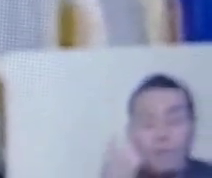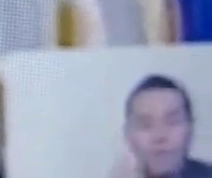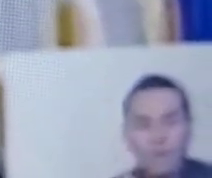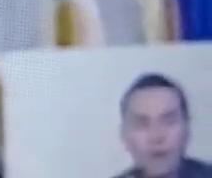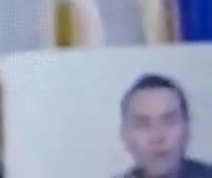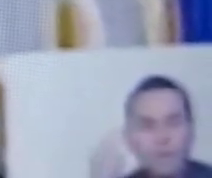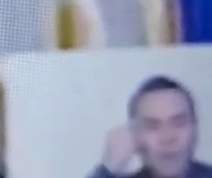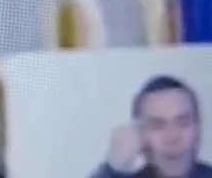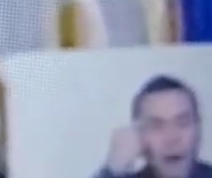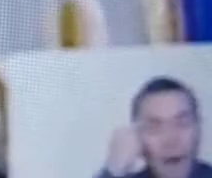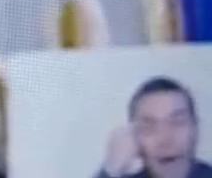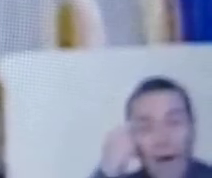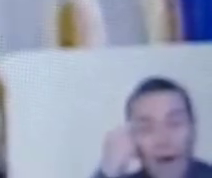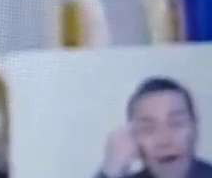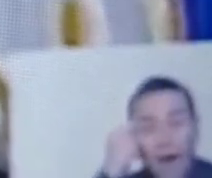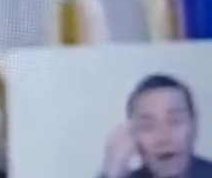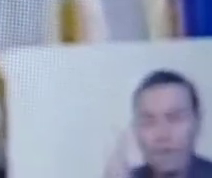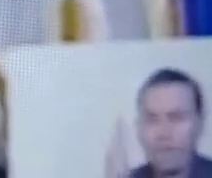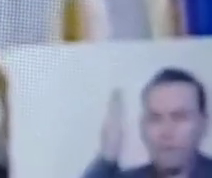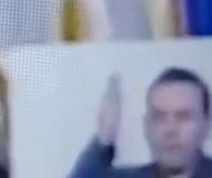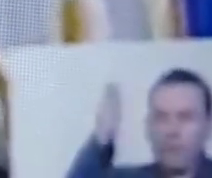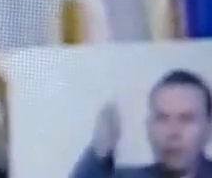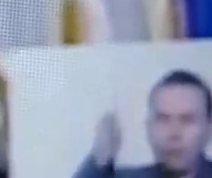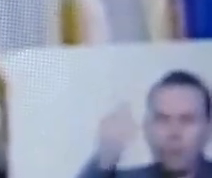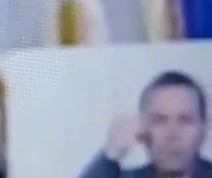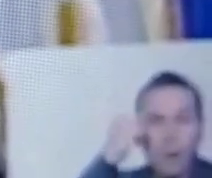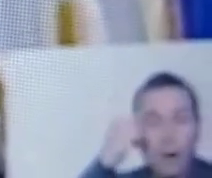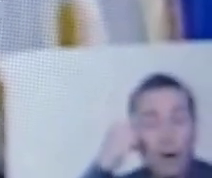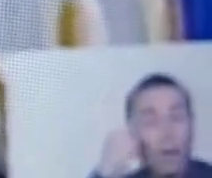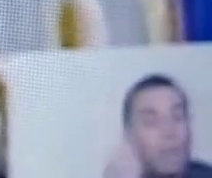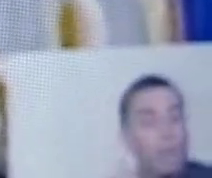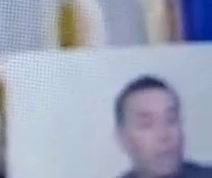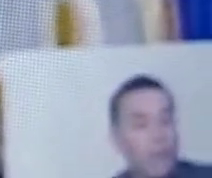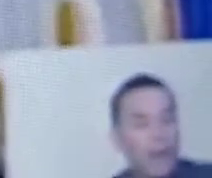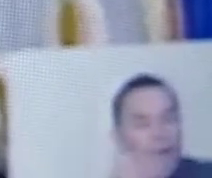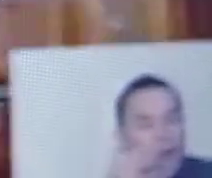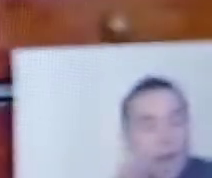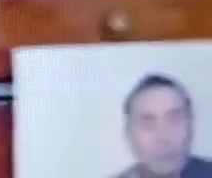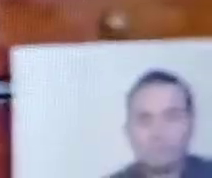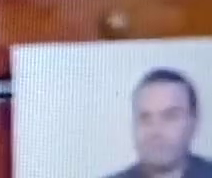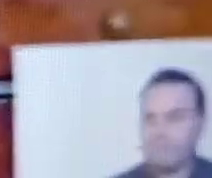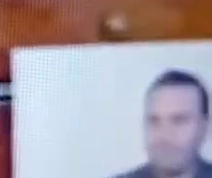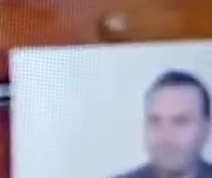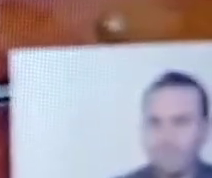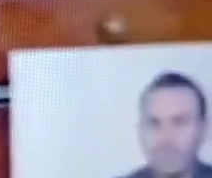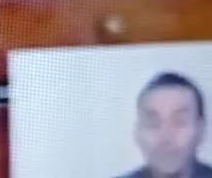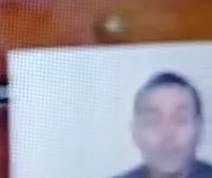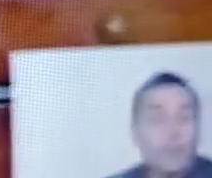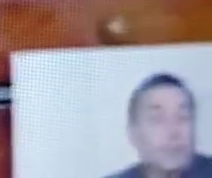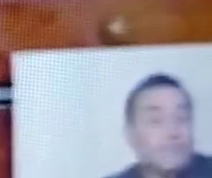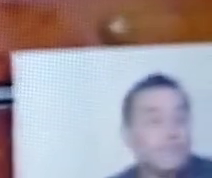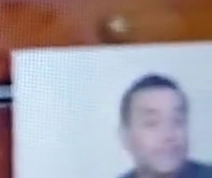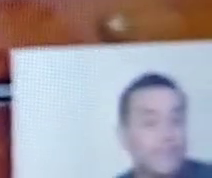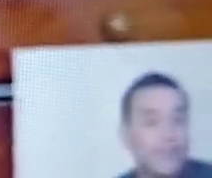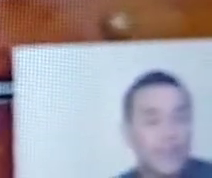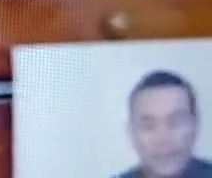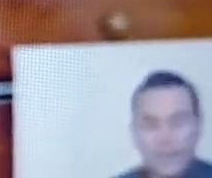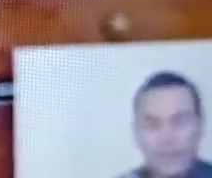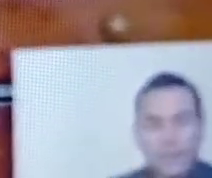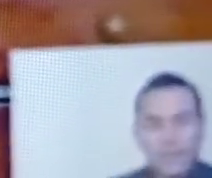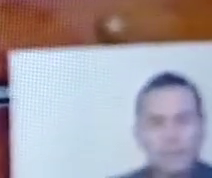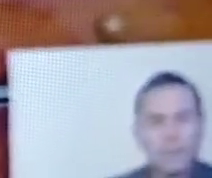así, optimistas del futuro y del potencial del ser humano, sirviendo de ejemplo a otros. Por eso, en lugar de volver a pedir